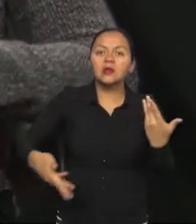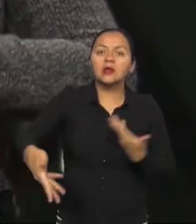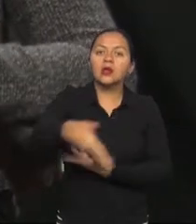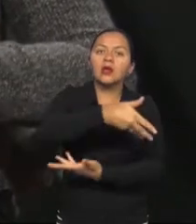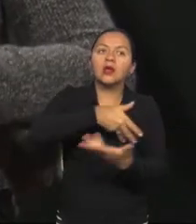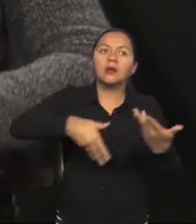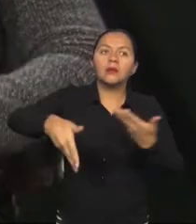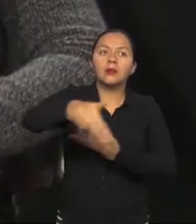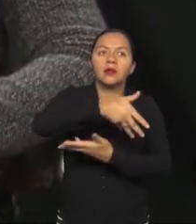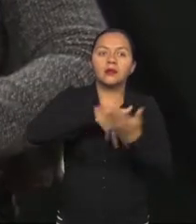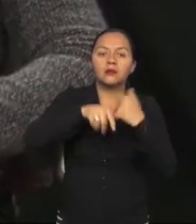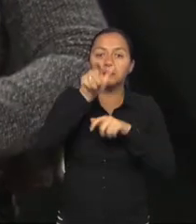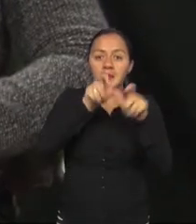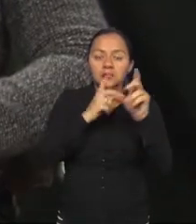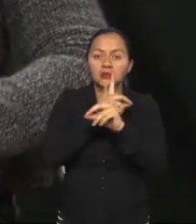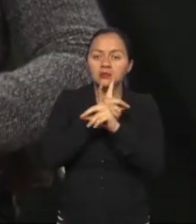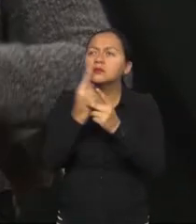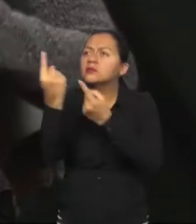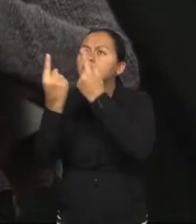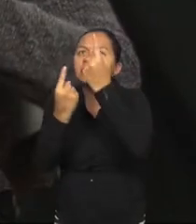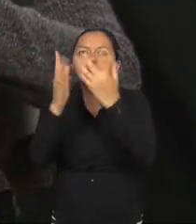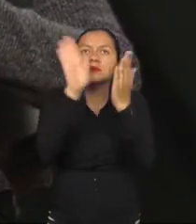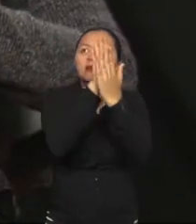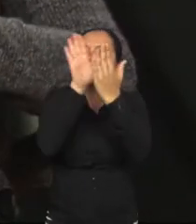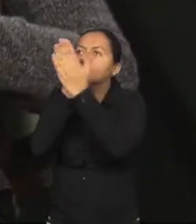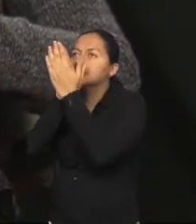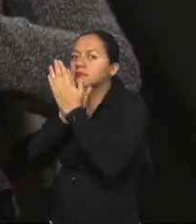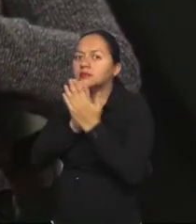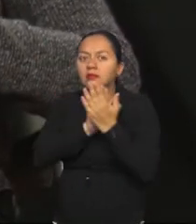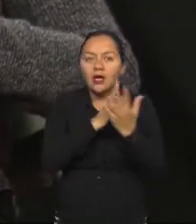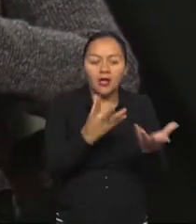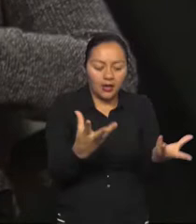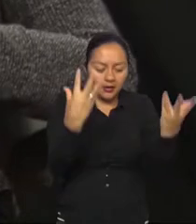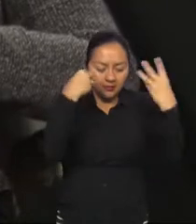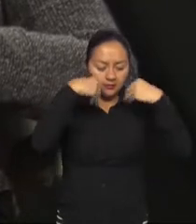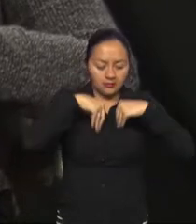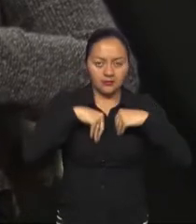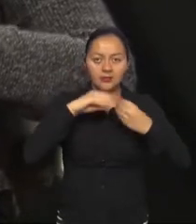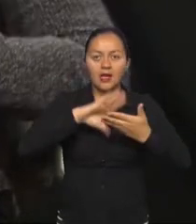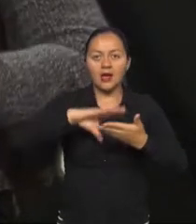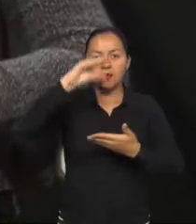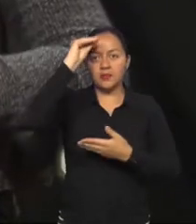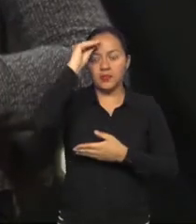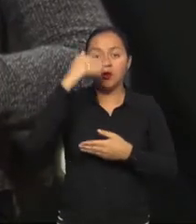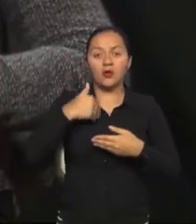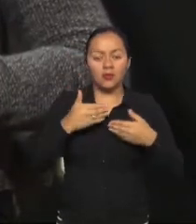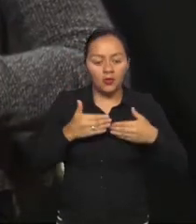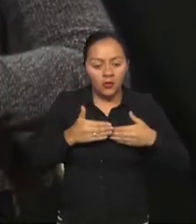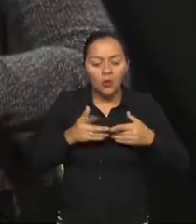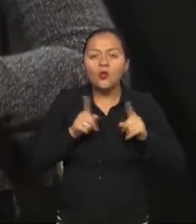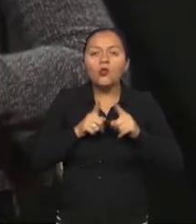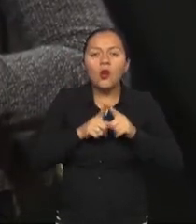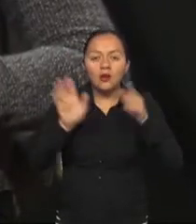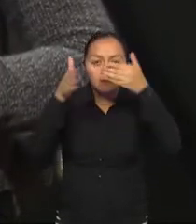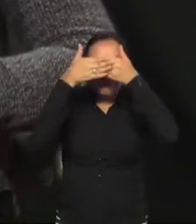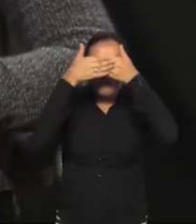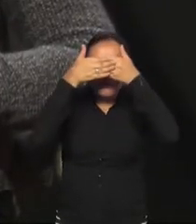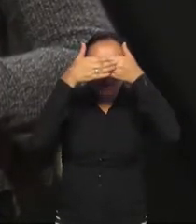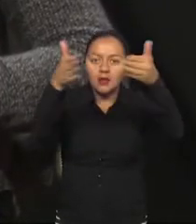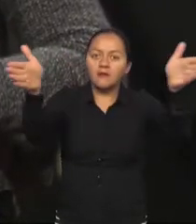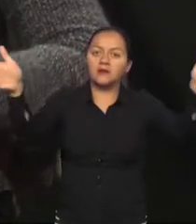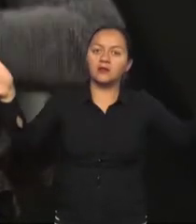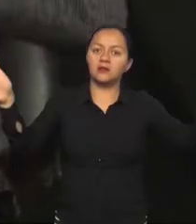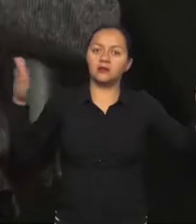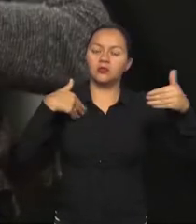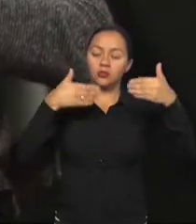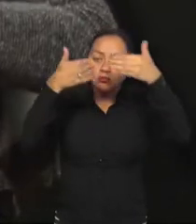intercambiar, compartir con personas con discapacidad. Y esto a mí me ha permitido aprender, abrir mis fronteras, ¿sí?